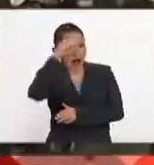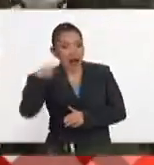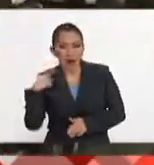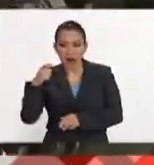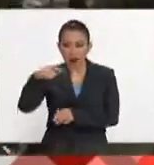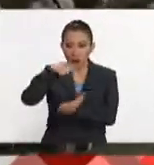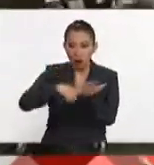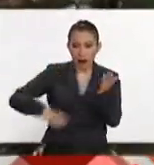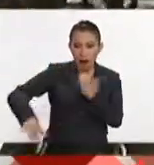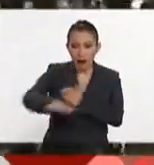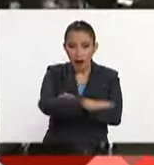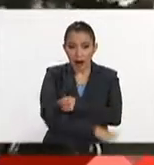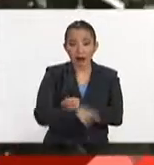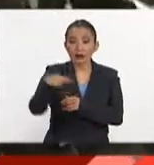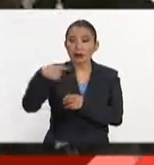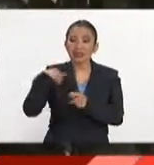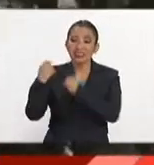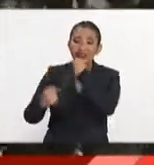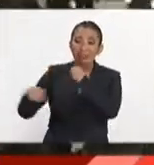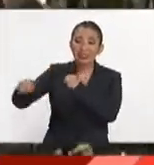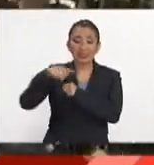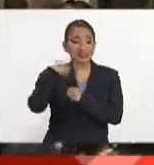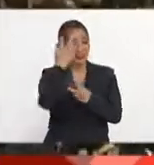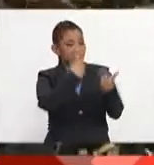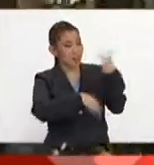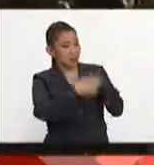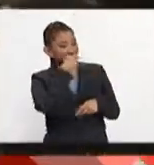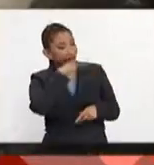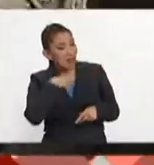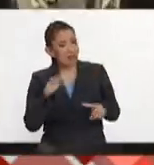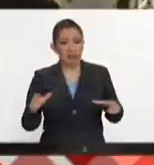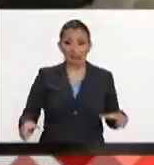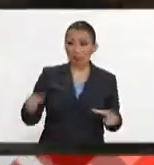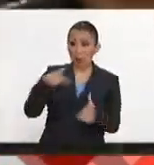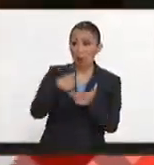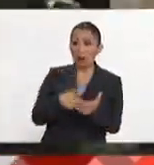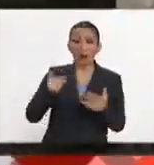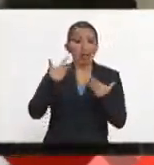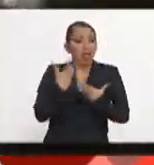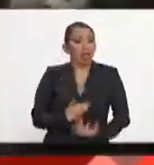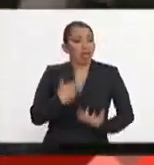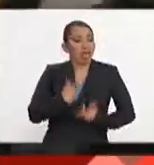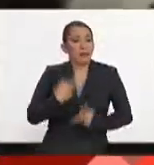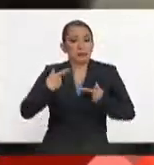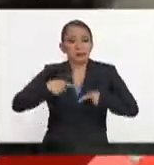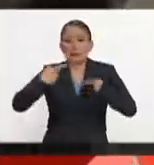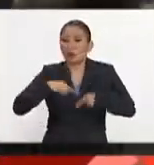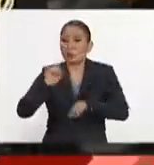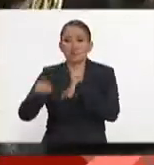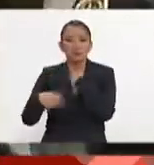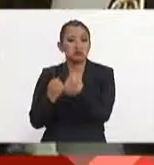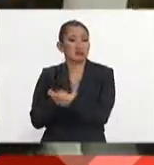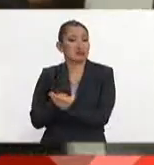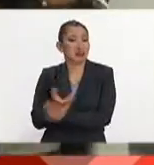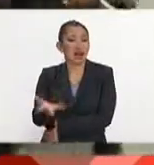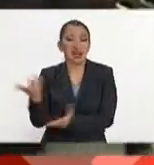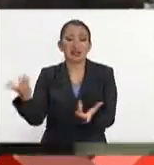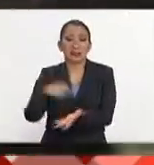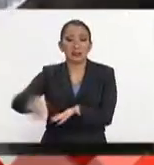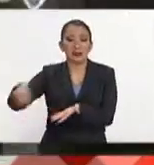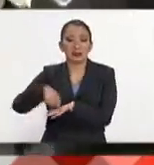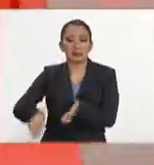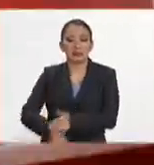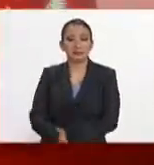en dicha demarcación. Los locatarios indican que la presencia de elementos de seguridad en la zona provoca que las personas no salgan a realizar